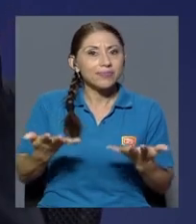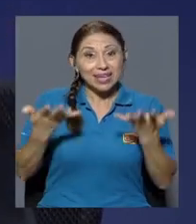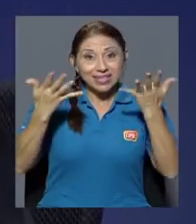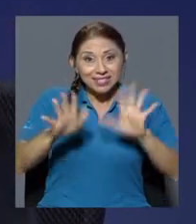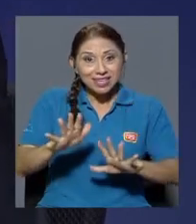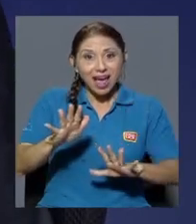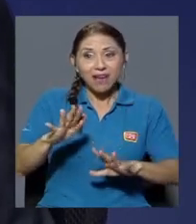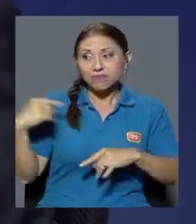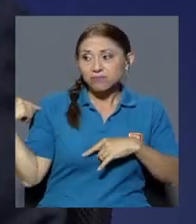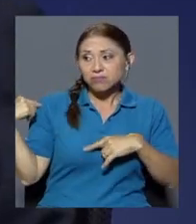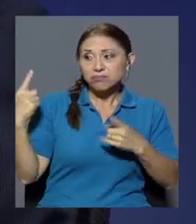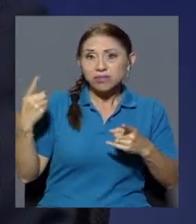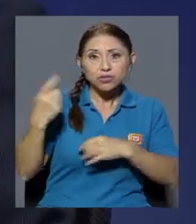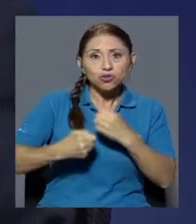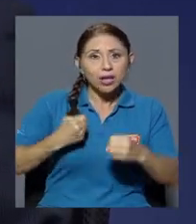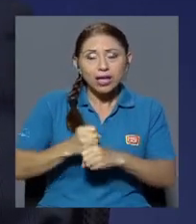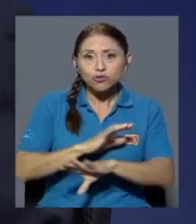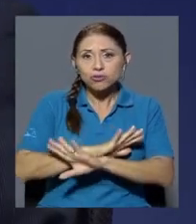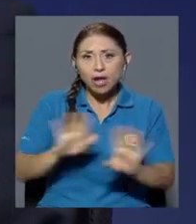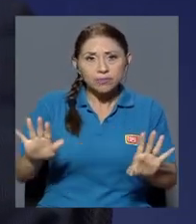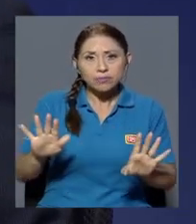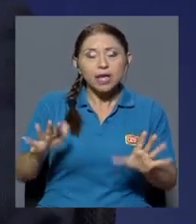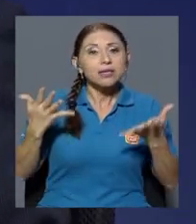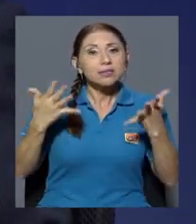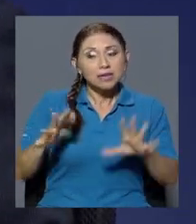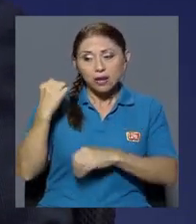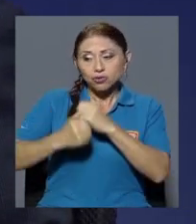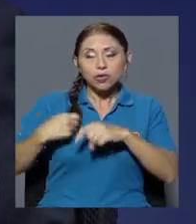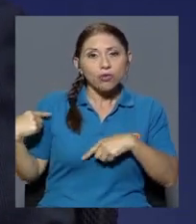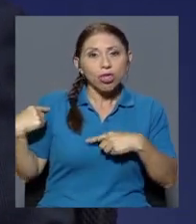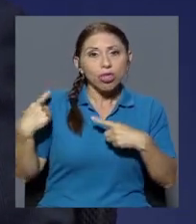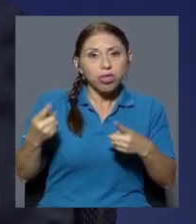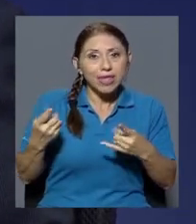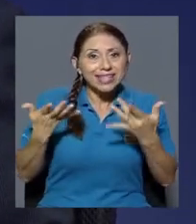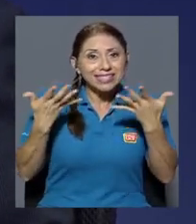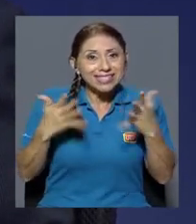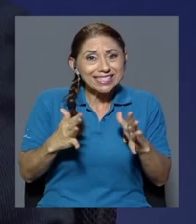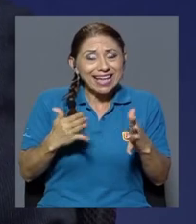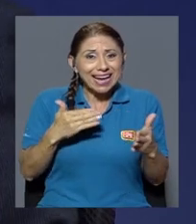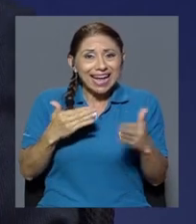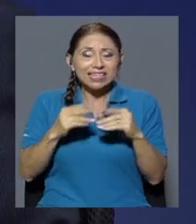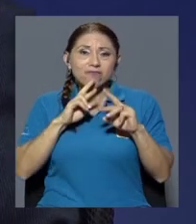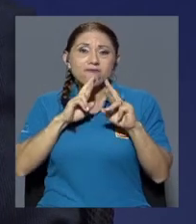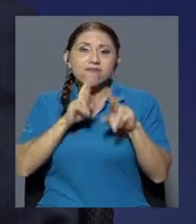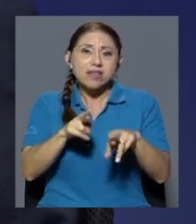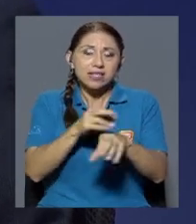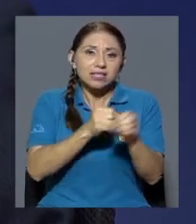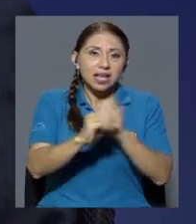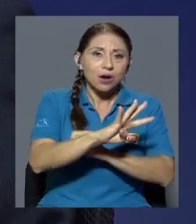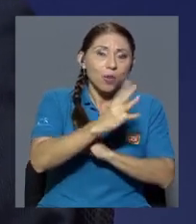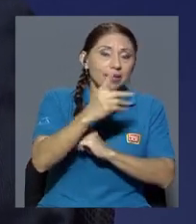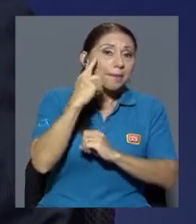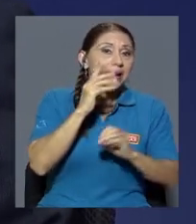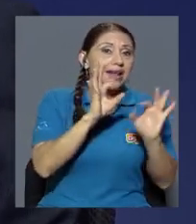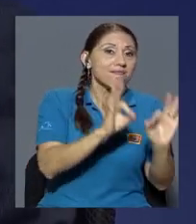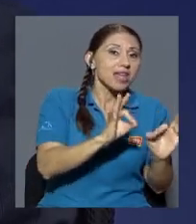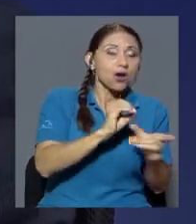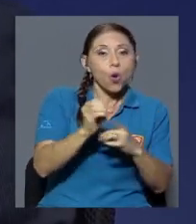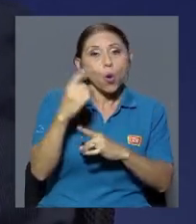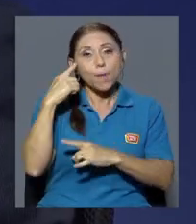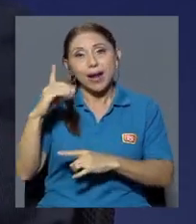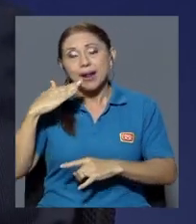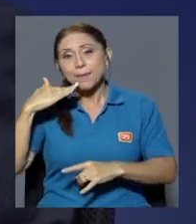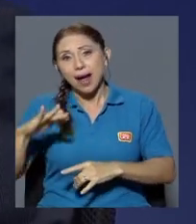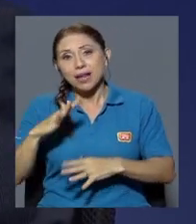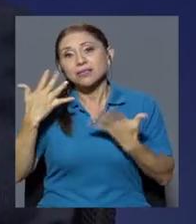recurrimos a esos años ya los años están y estamos a las puertas de una resolución de la sala para bien o para mal recurrimos a